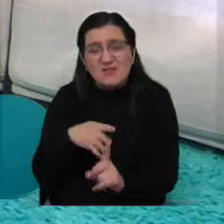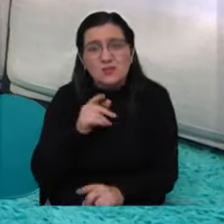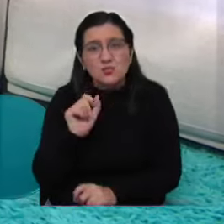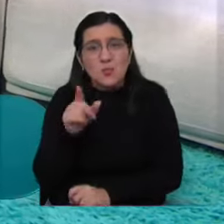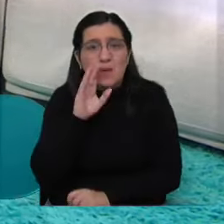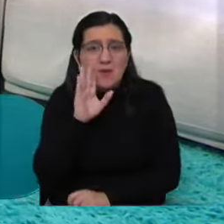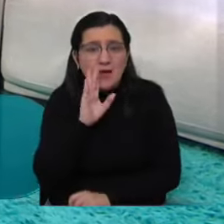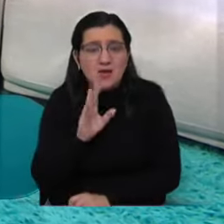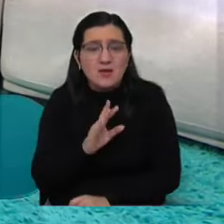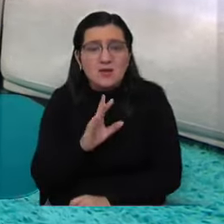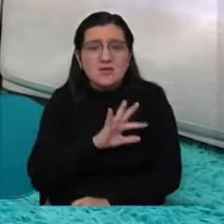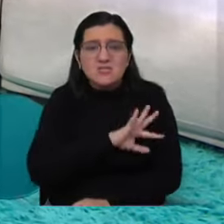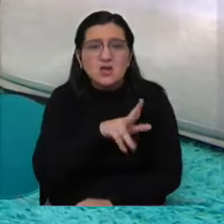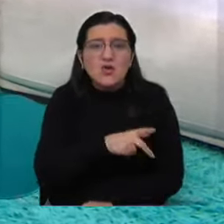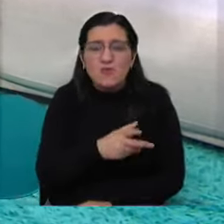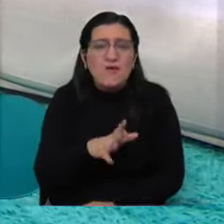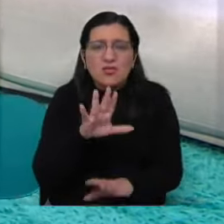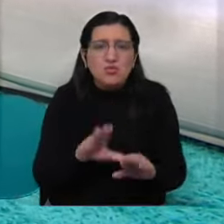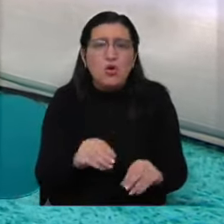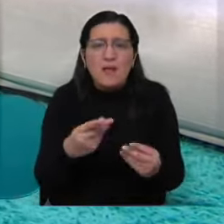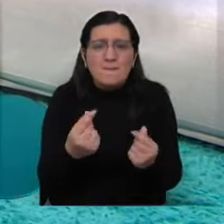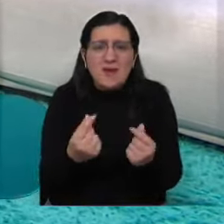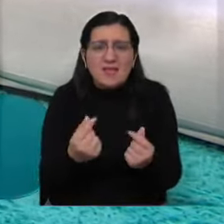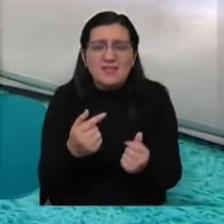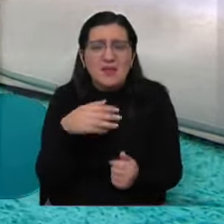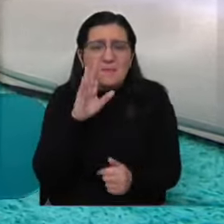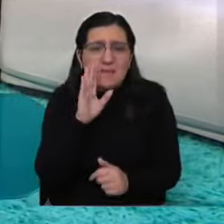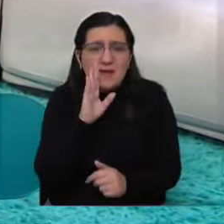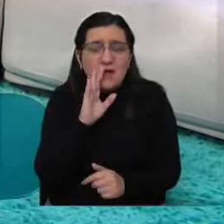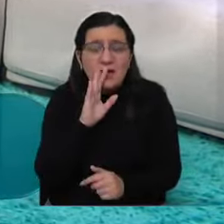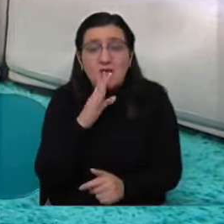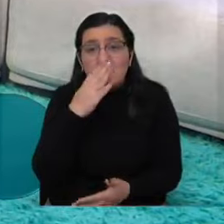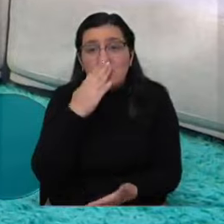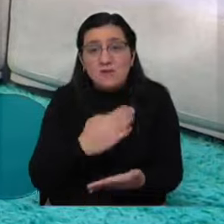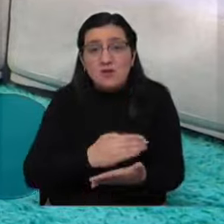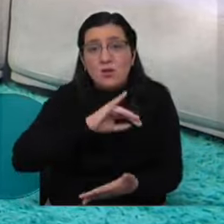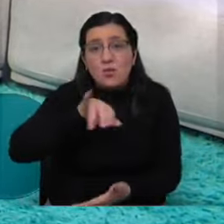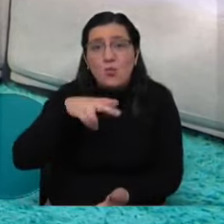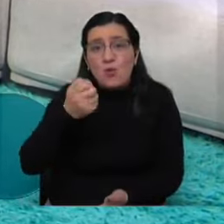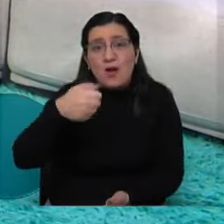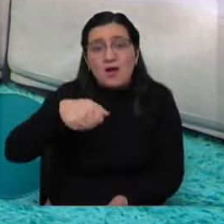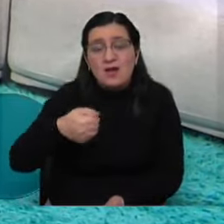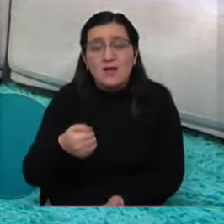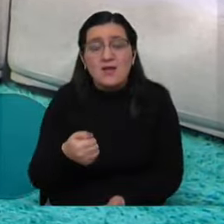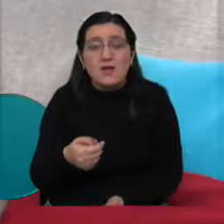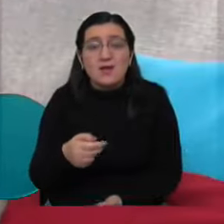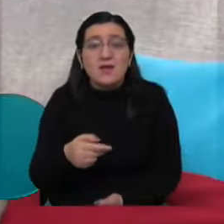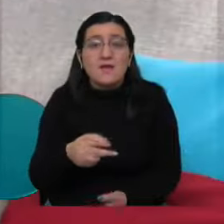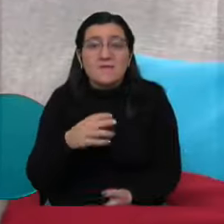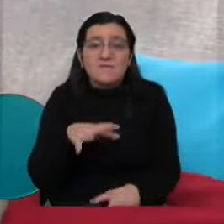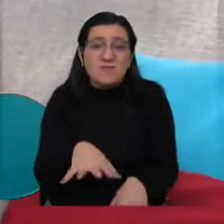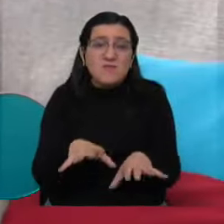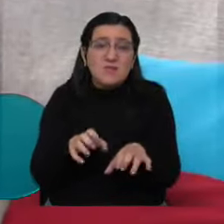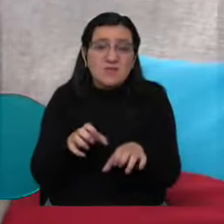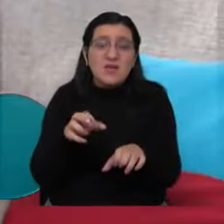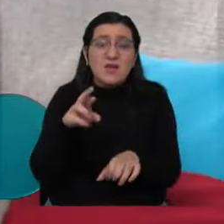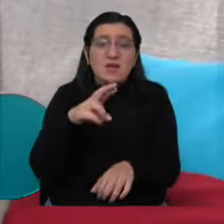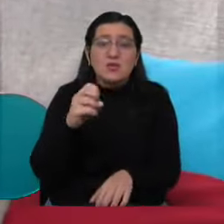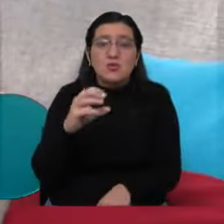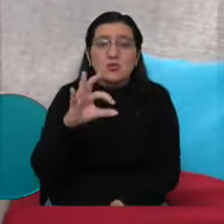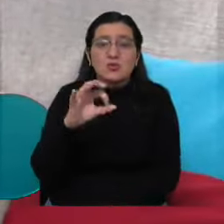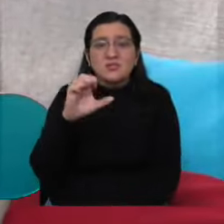no se le quedó con todo el dinero de las regalías y demás y terminó viviendo en Esa miseria que creo que es roskov que cuenta que una vez la F a visitar este el 8 de